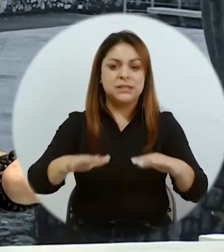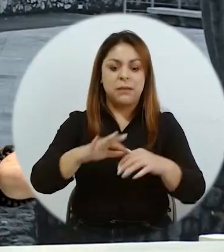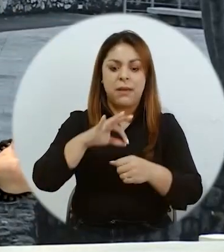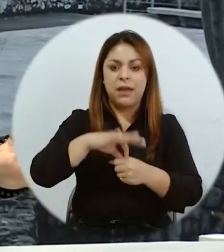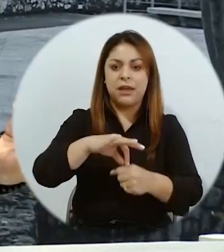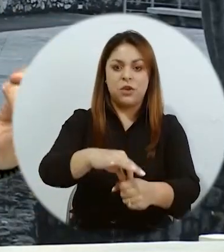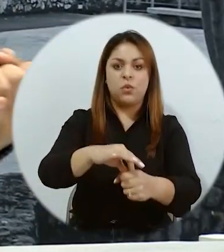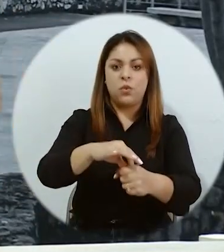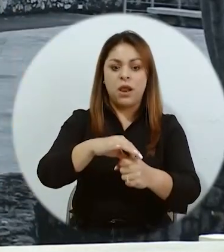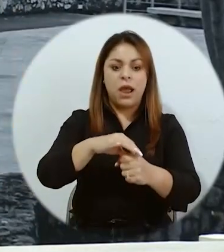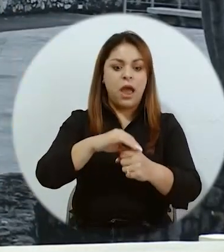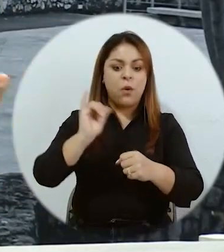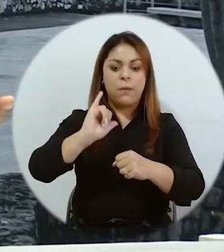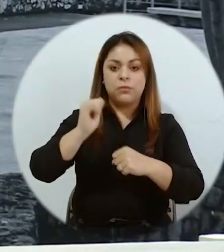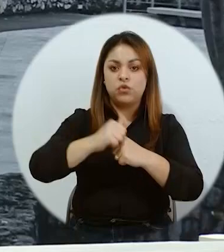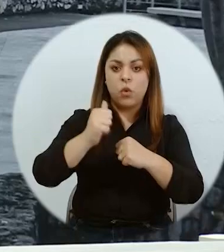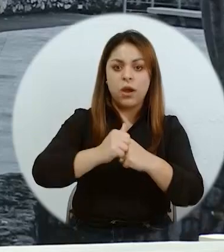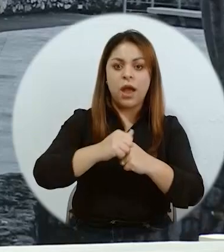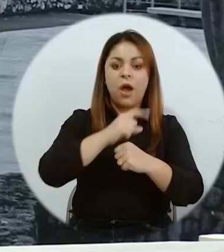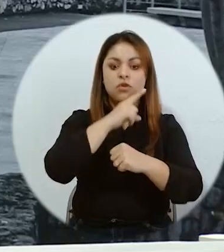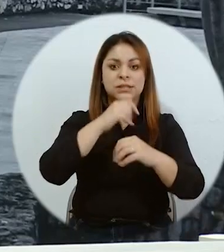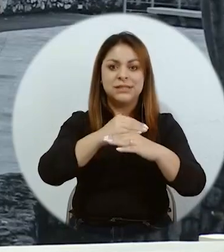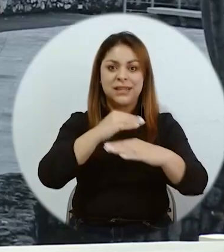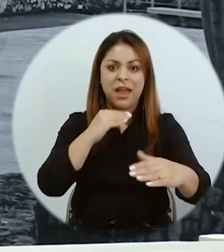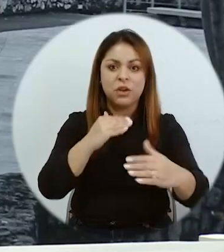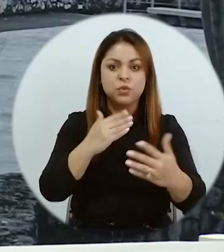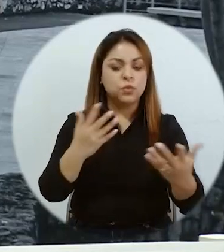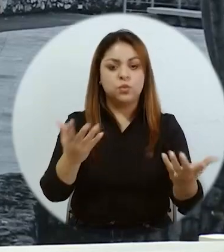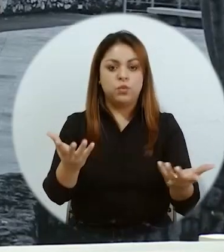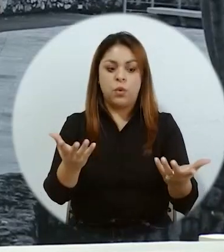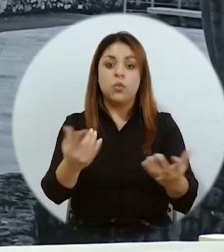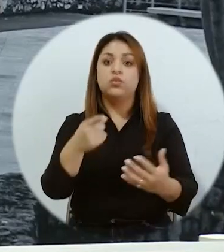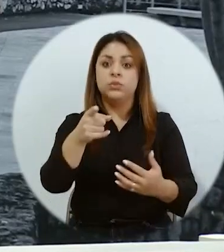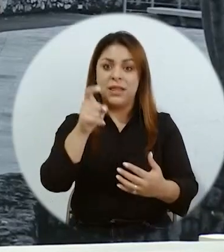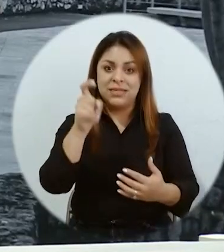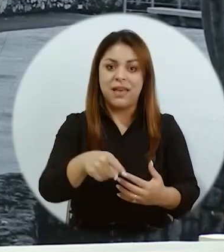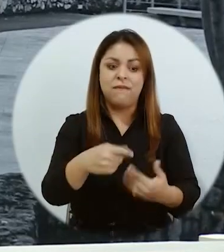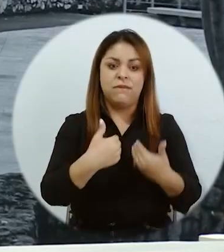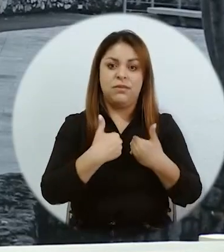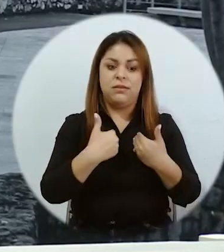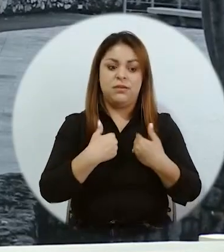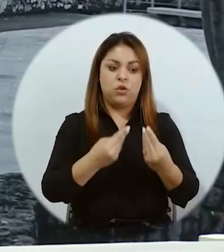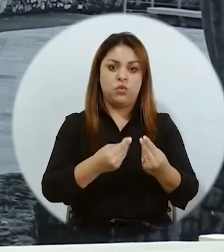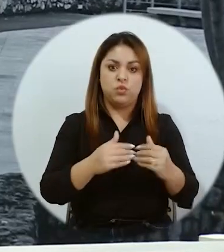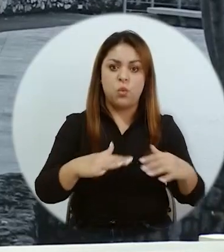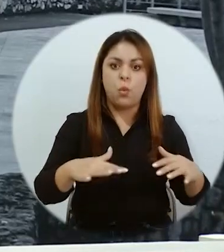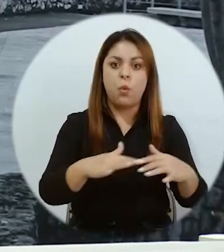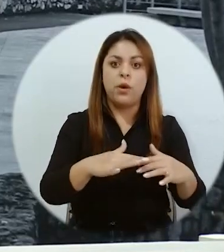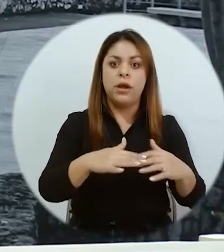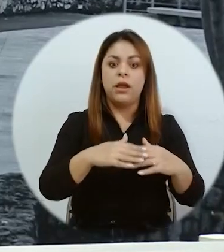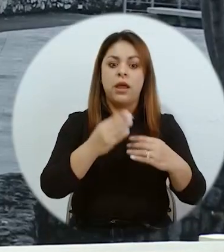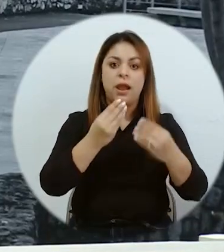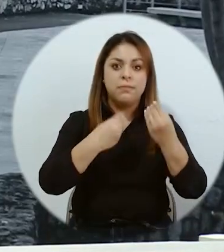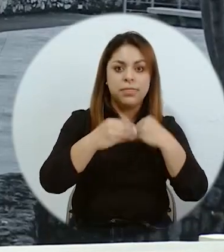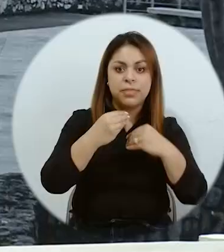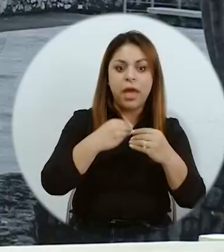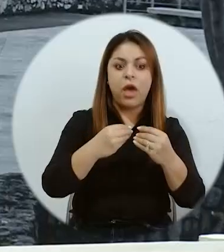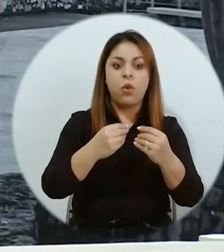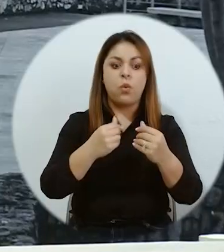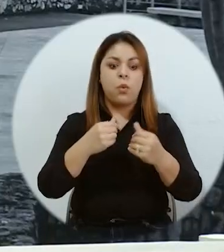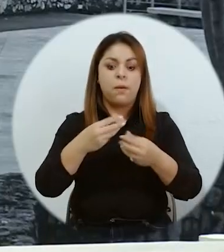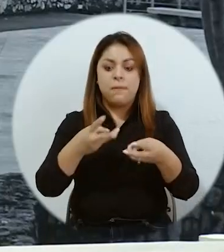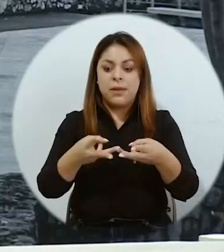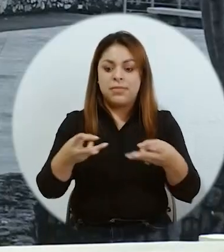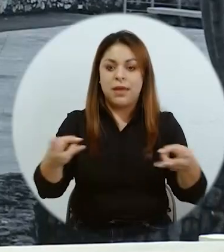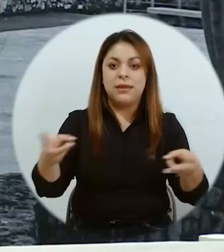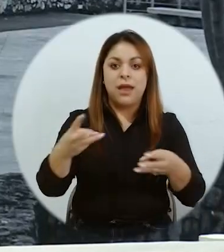fertilidad natural. Es una roca, es un desierto, ¿verdad? Usted tiene que tener un suelo que está alimentado, un suelo que tiene